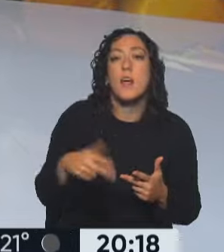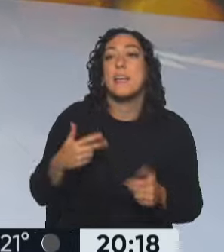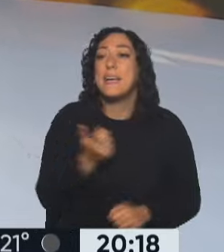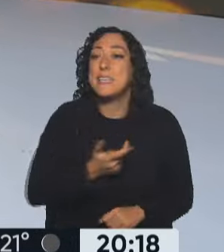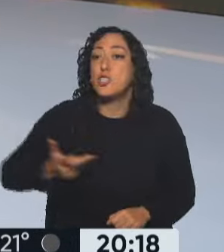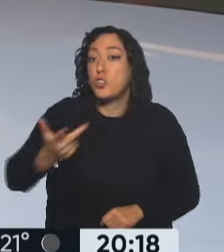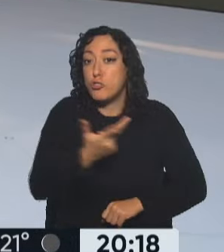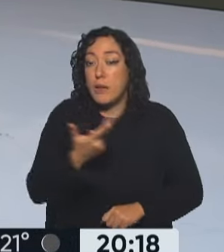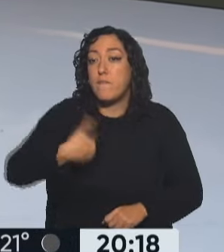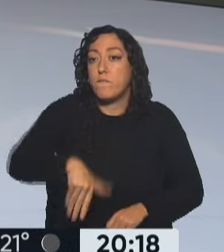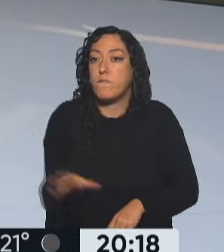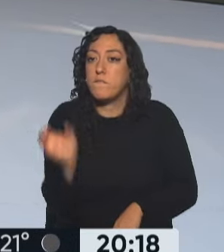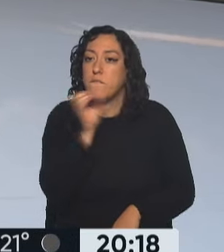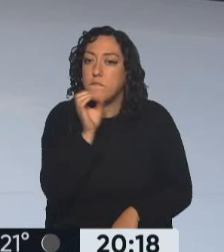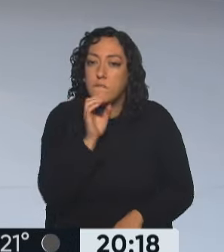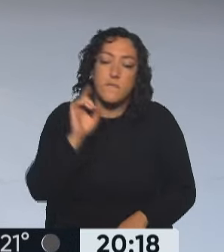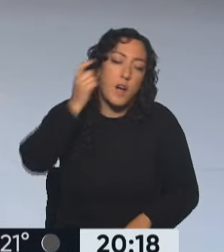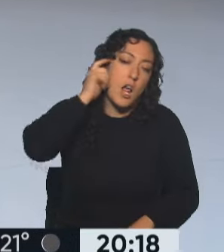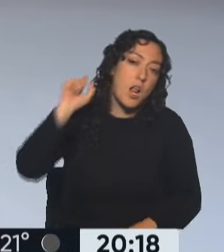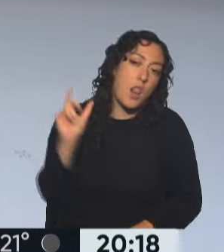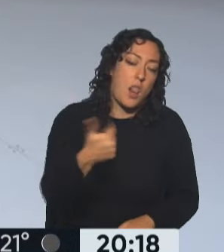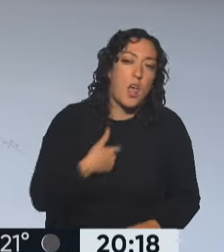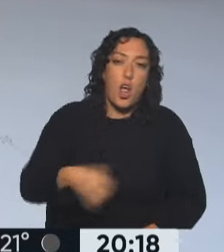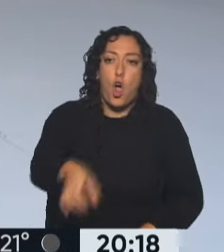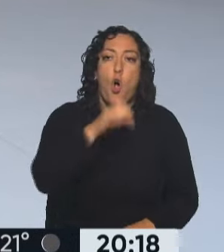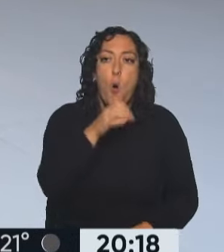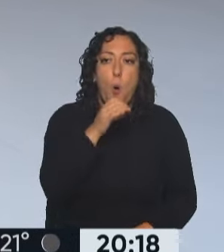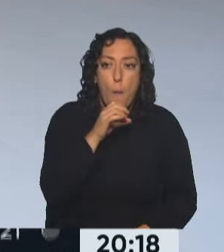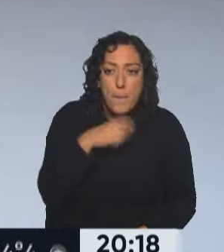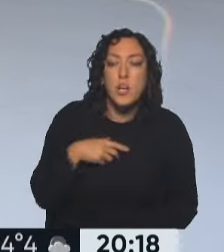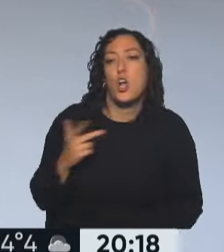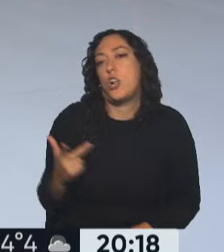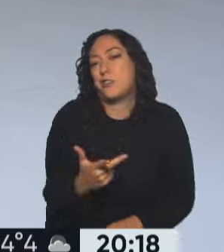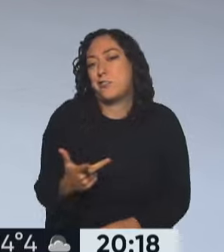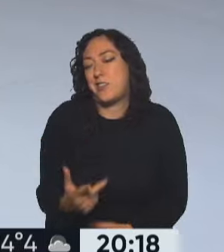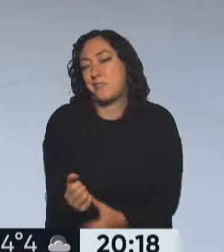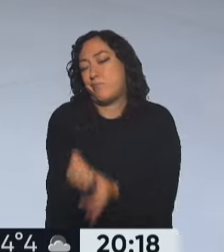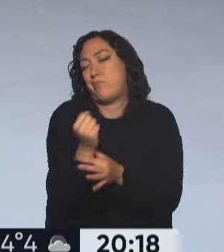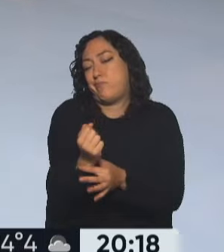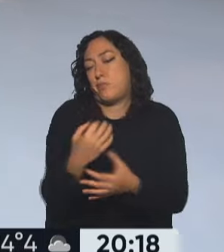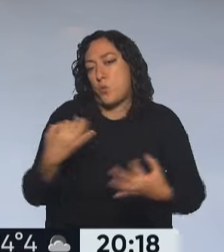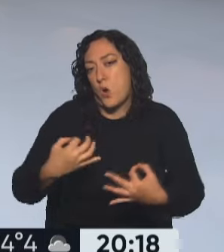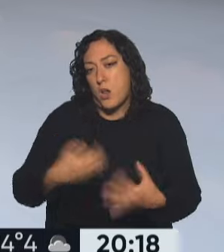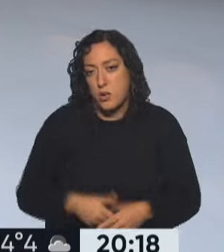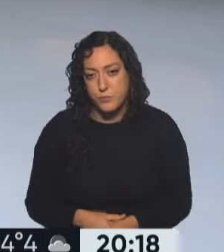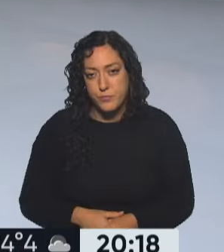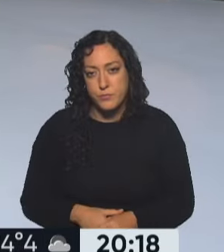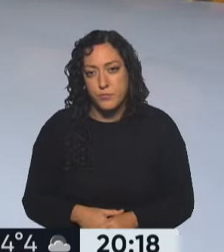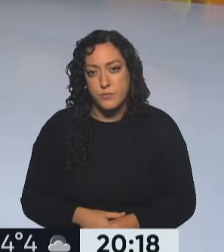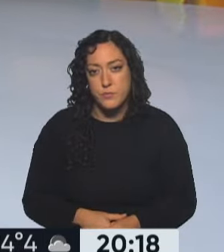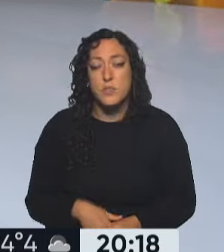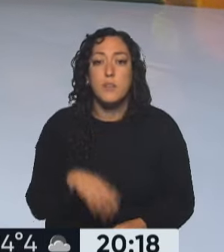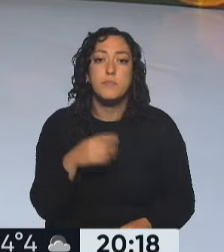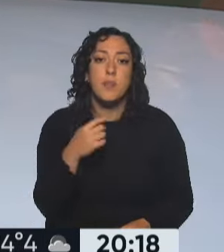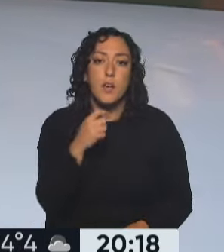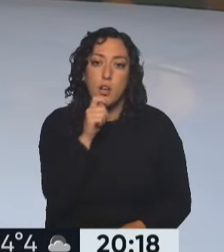tres van a hacer una comedia desopilante. Mucho humor porque los tres tienen, pero son fantásticos. Y tenemos nota con ellos,